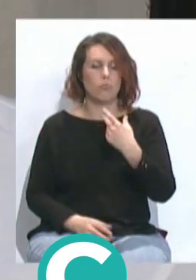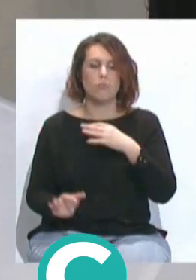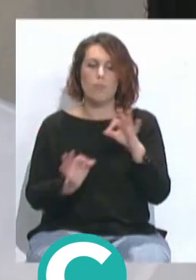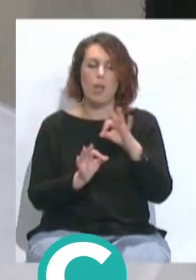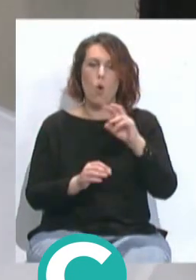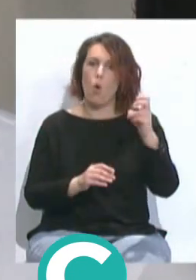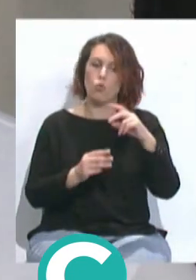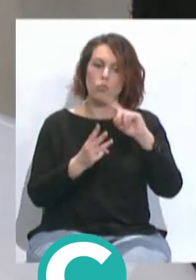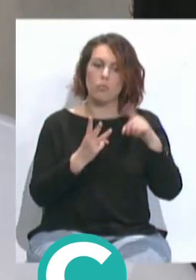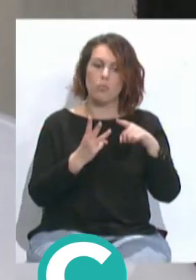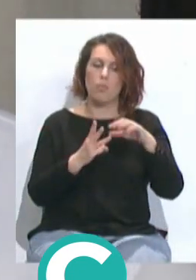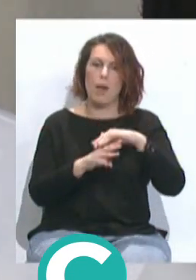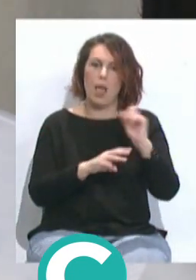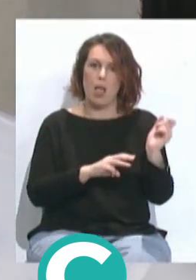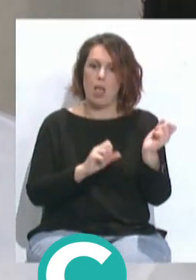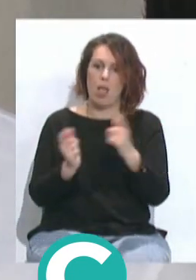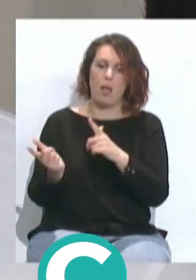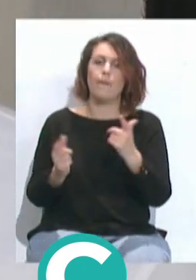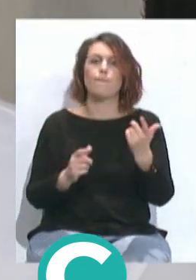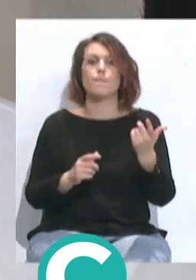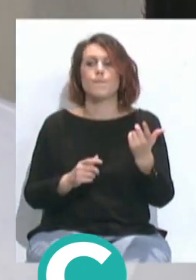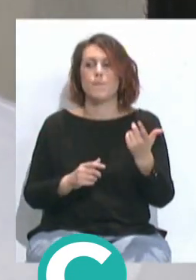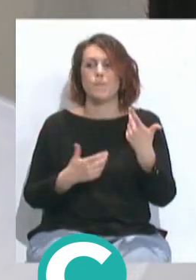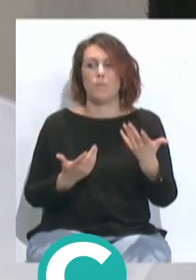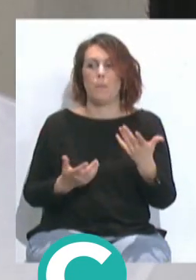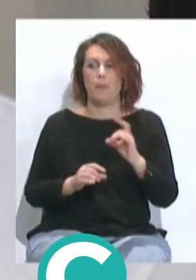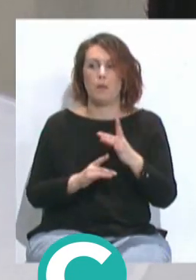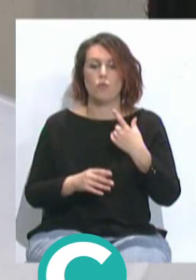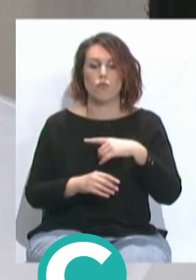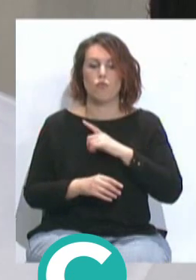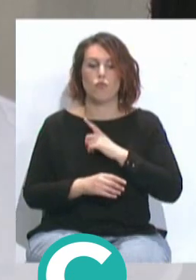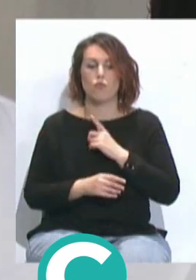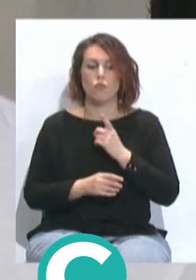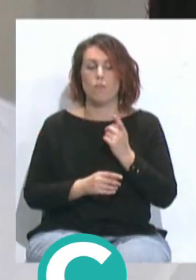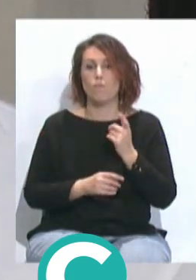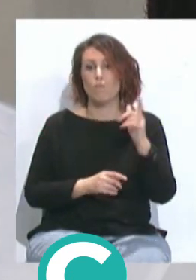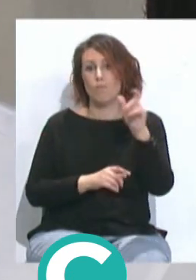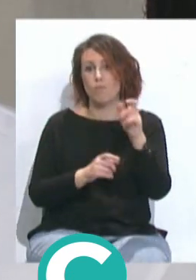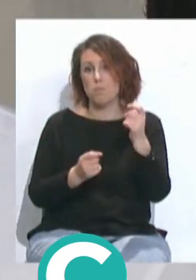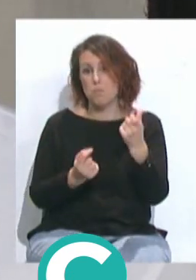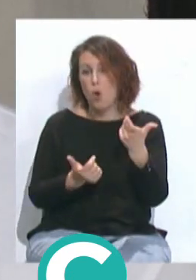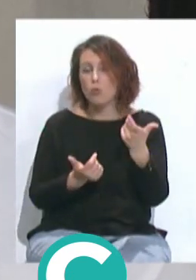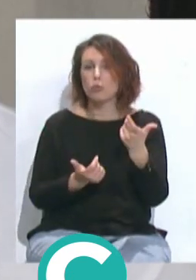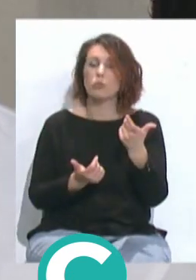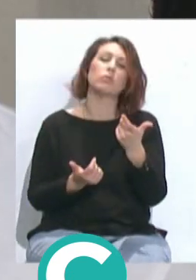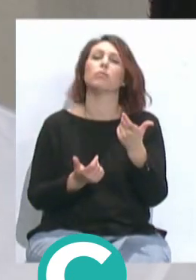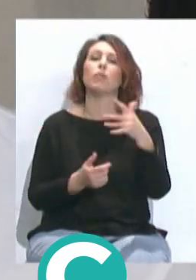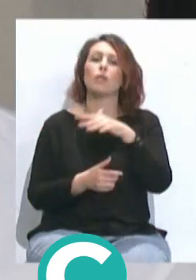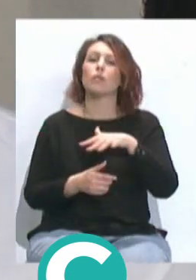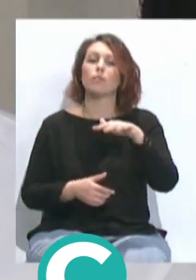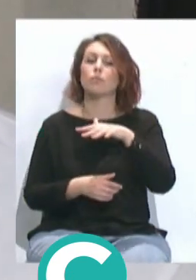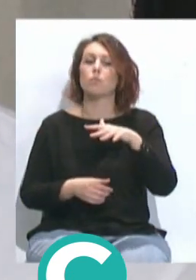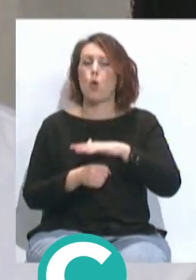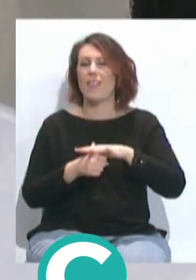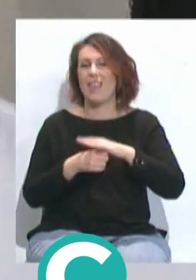para enviarlo entonces claro nosotros somos pocos que viven en la zona de esta